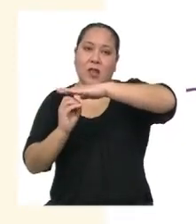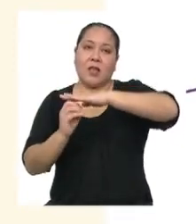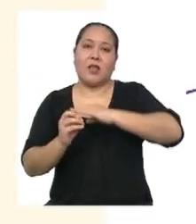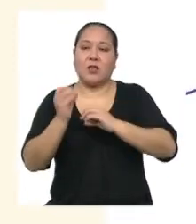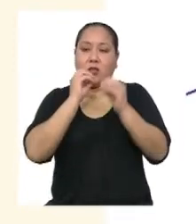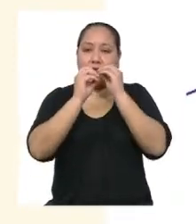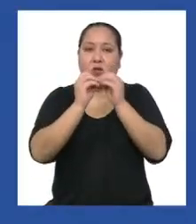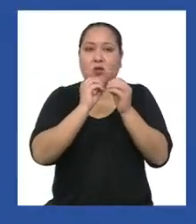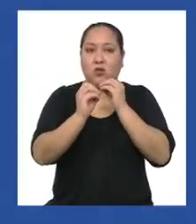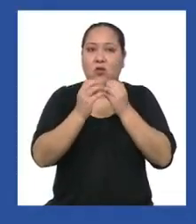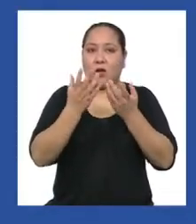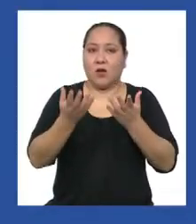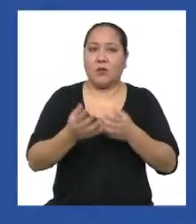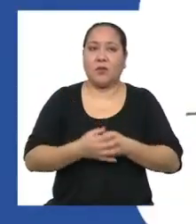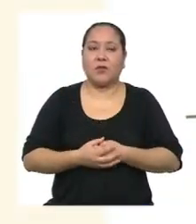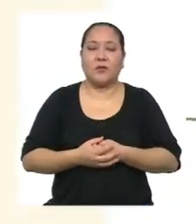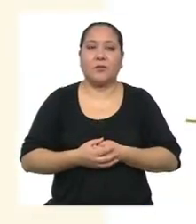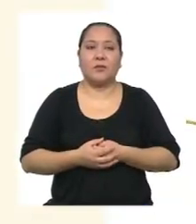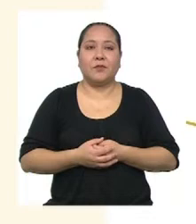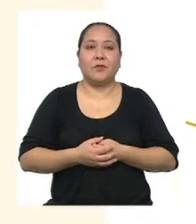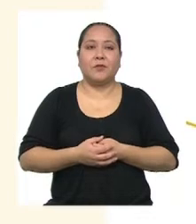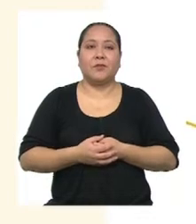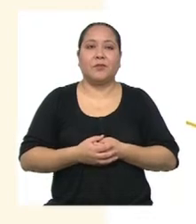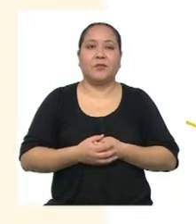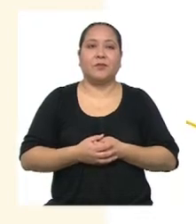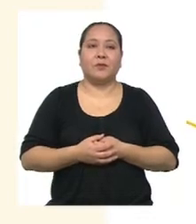nos queda